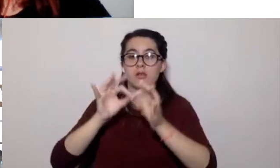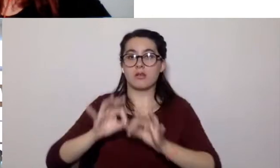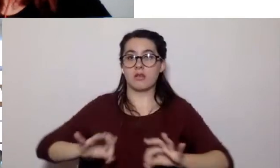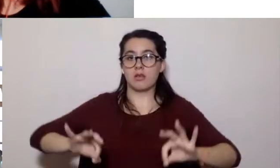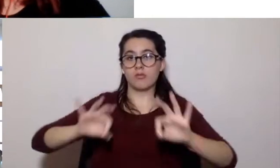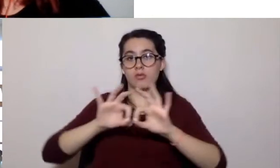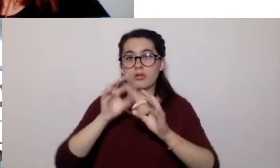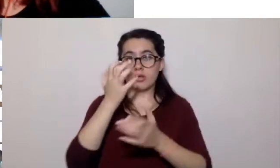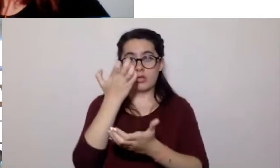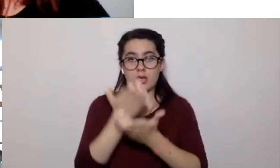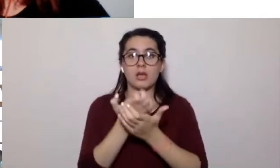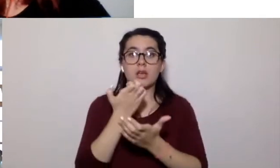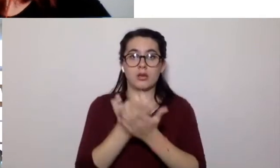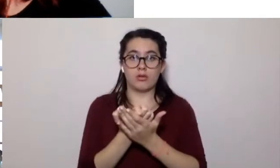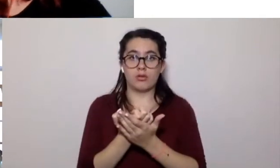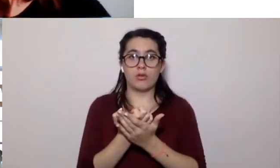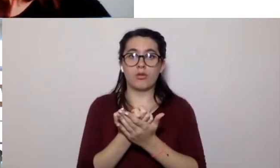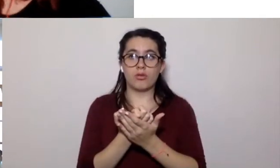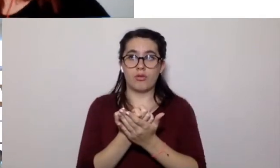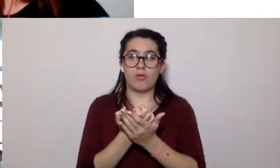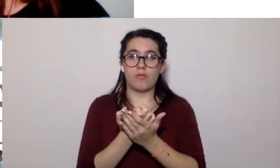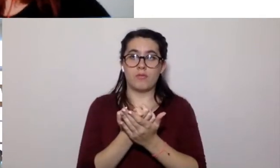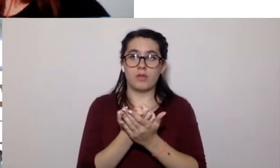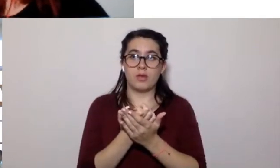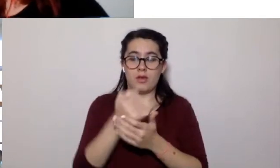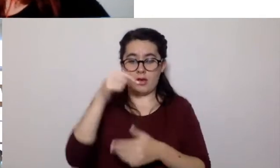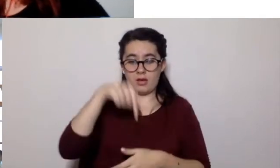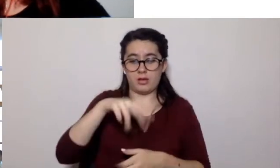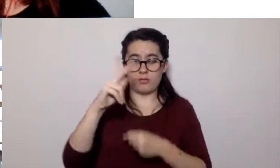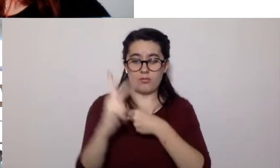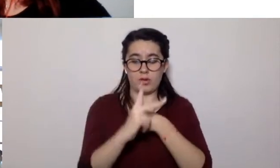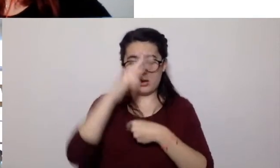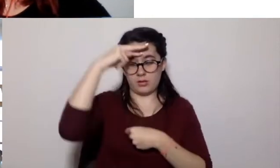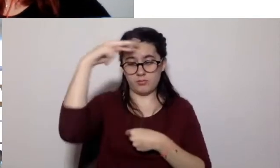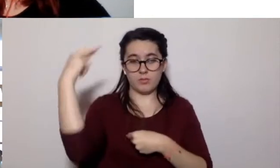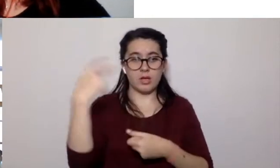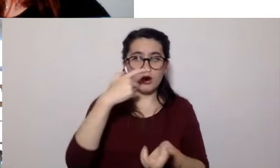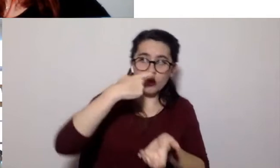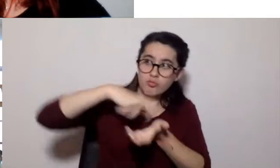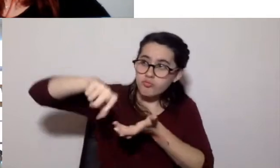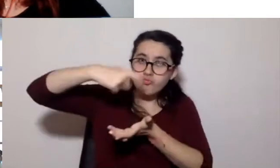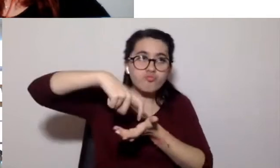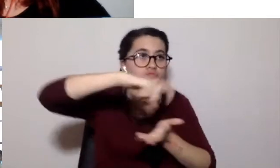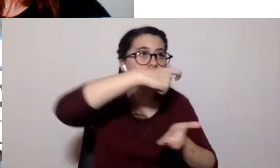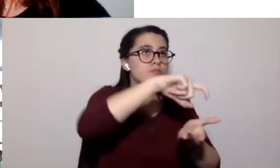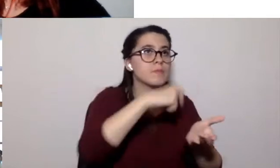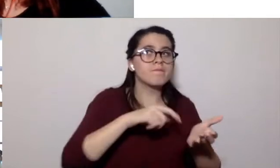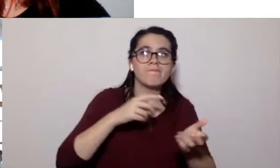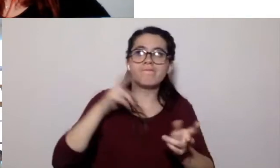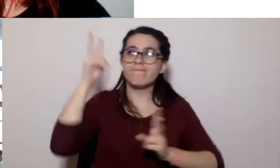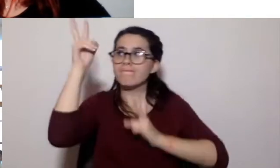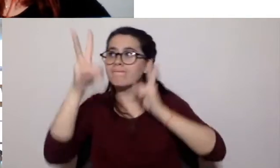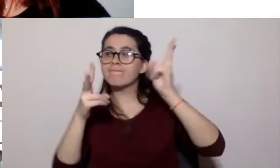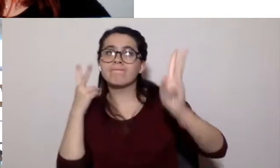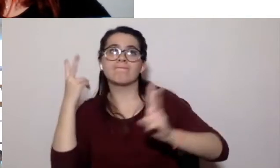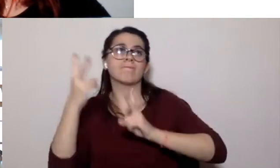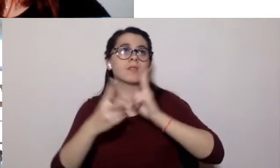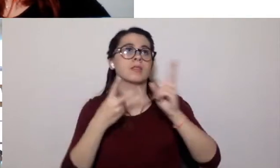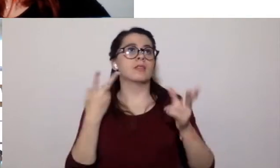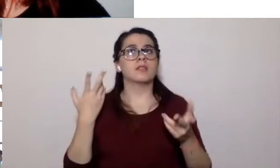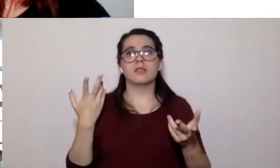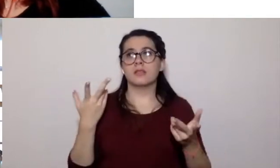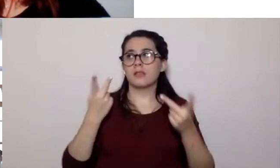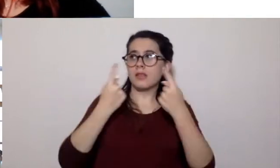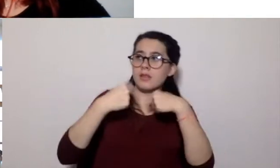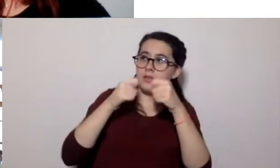que consumamos y que salgamos a restaurantes y que hagamos compras, ¿no? Porque